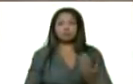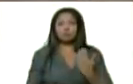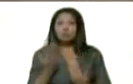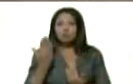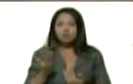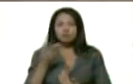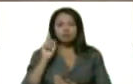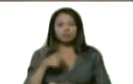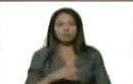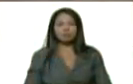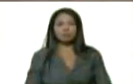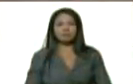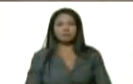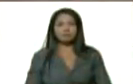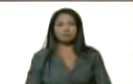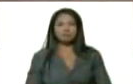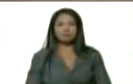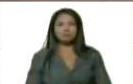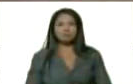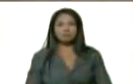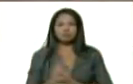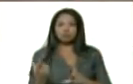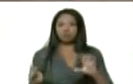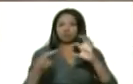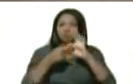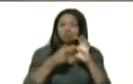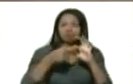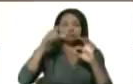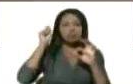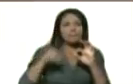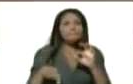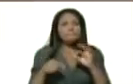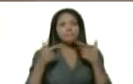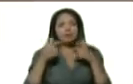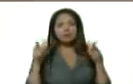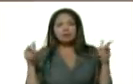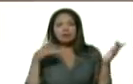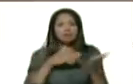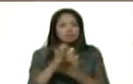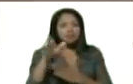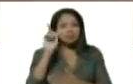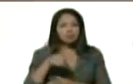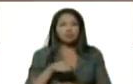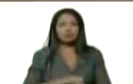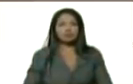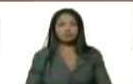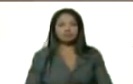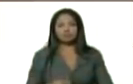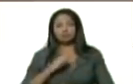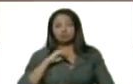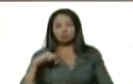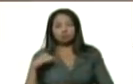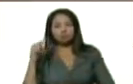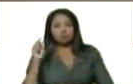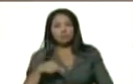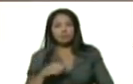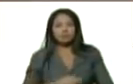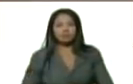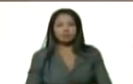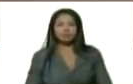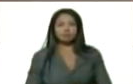importante, con las alianzas, con las amplias garantías. Hemos estado